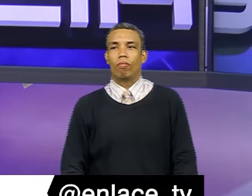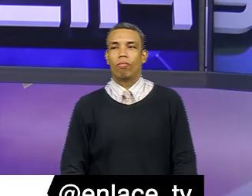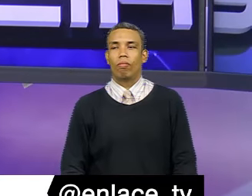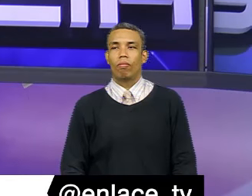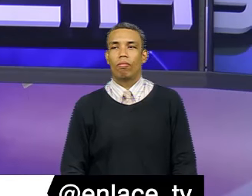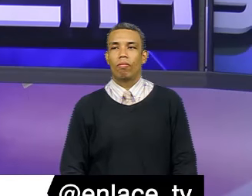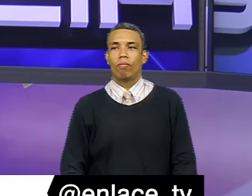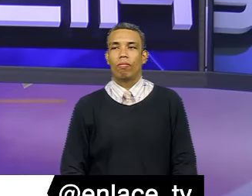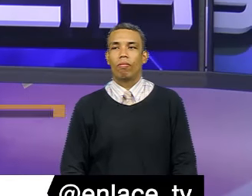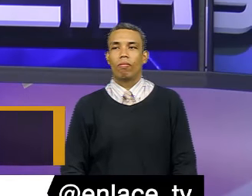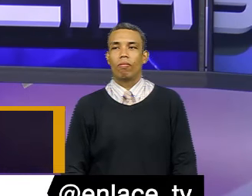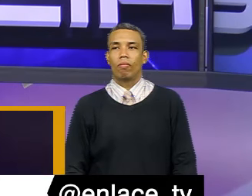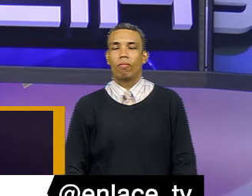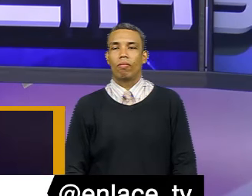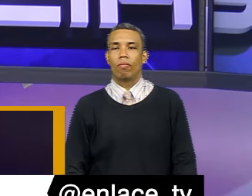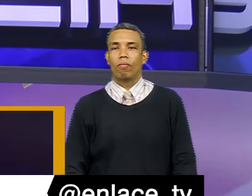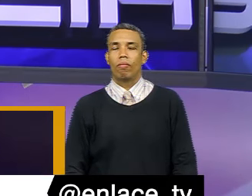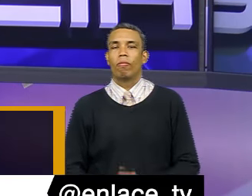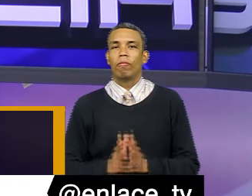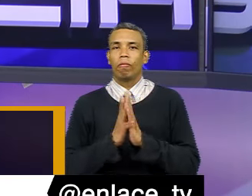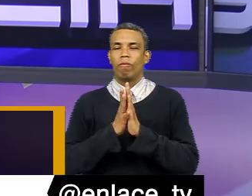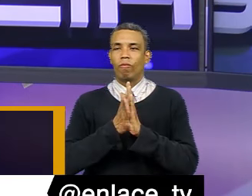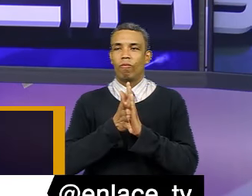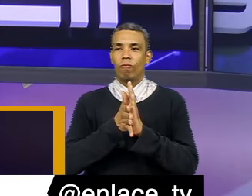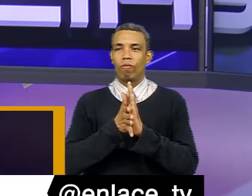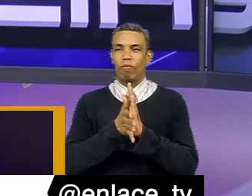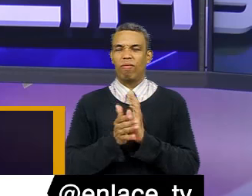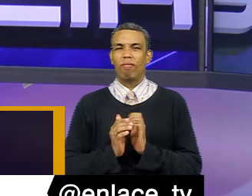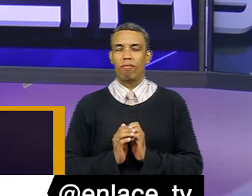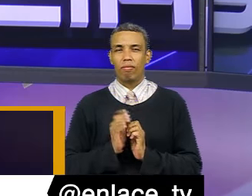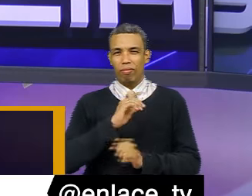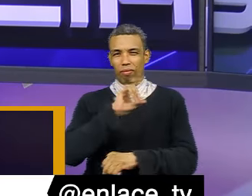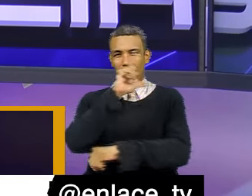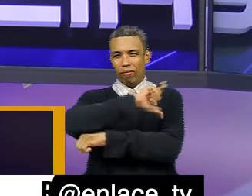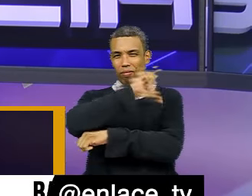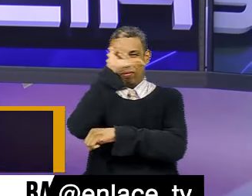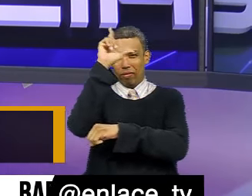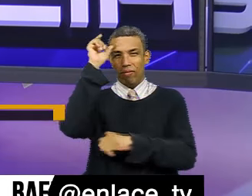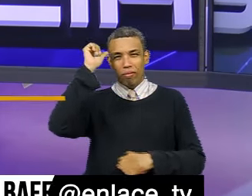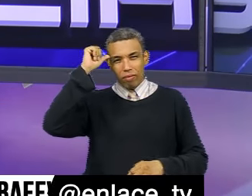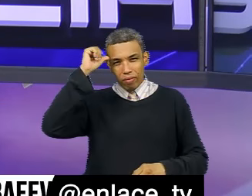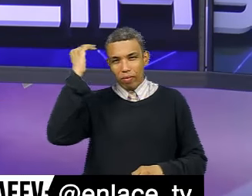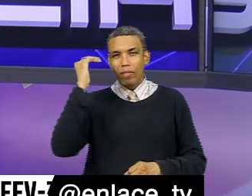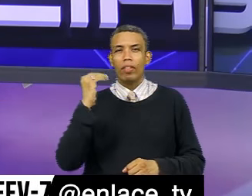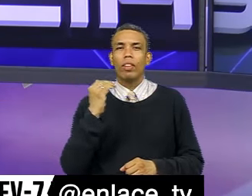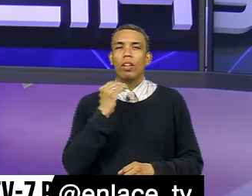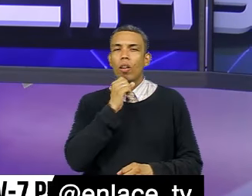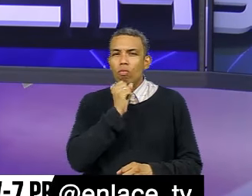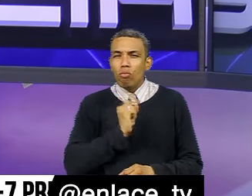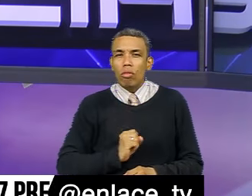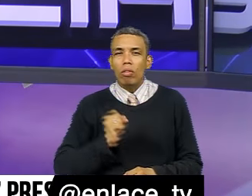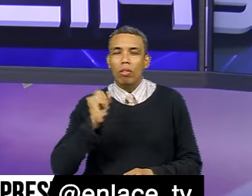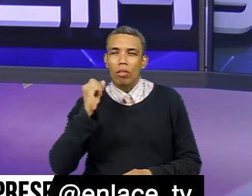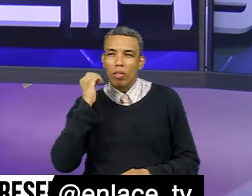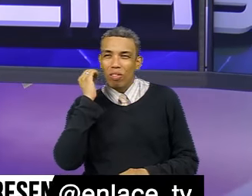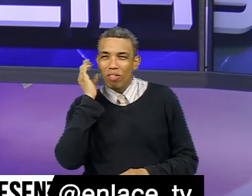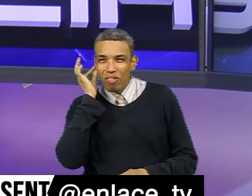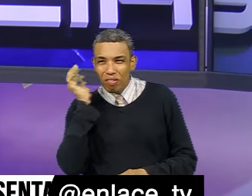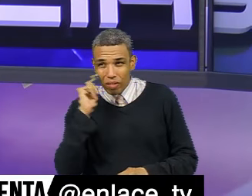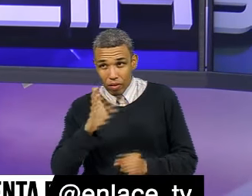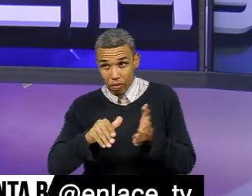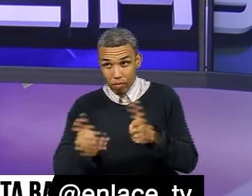Inicio con la información contándoles que los familiares de las víctimas del accidente de tránsito en la vía La Vereda Los Laureles reclaman justicia por los hechos en